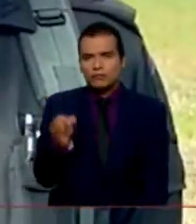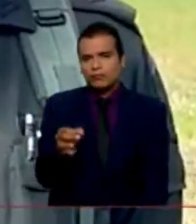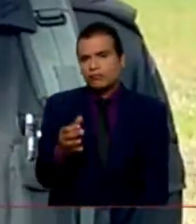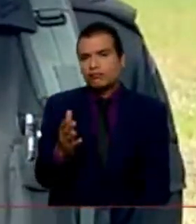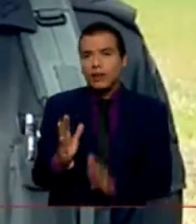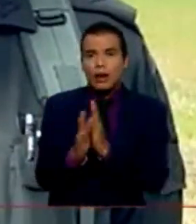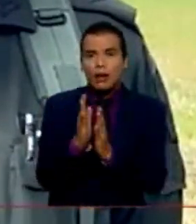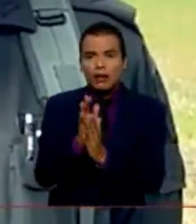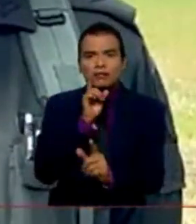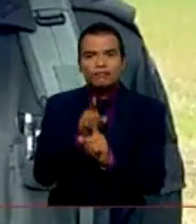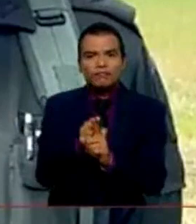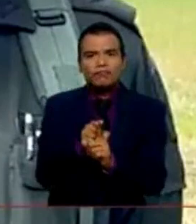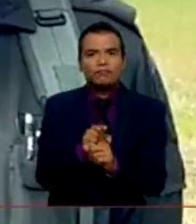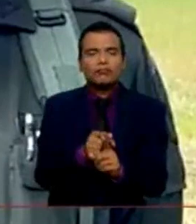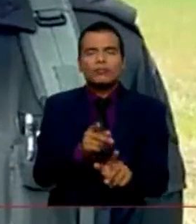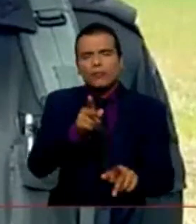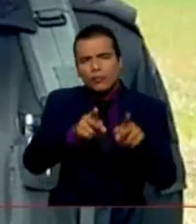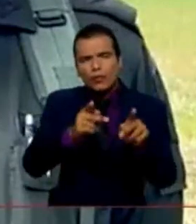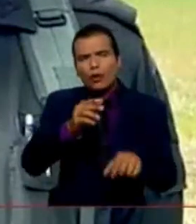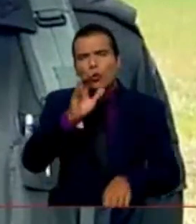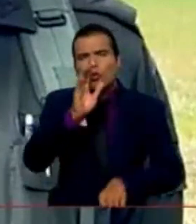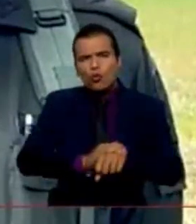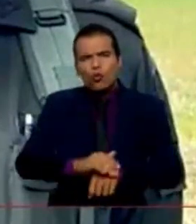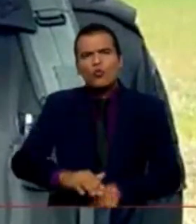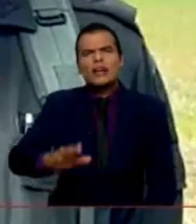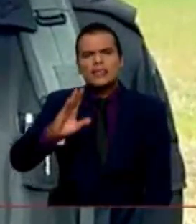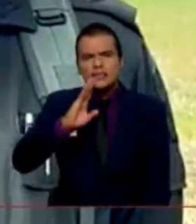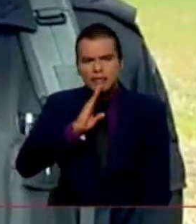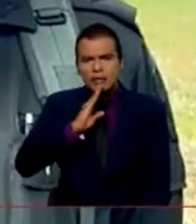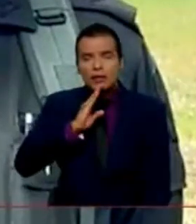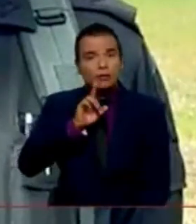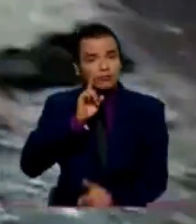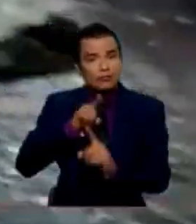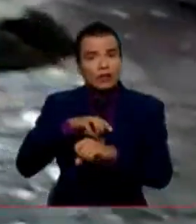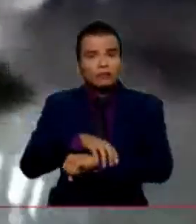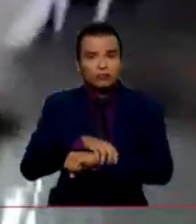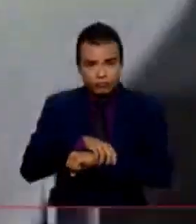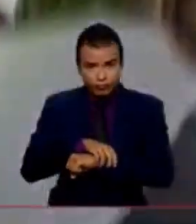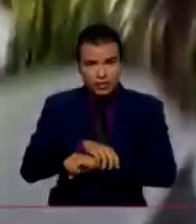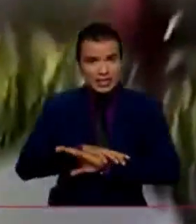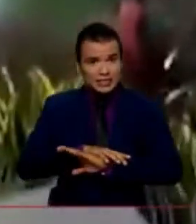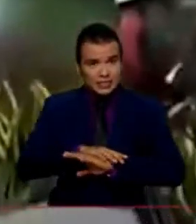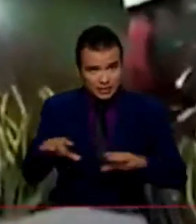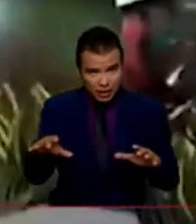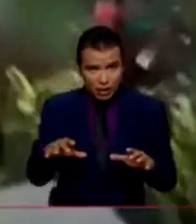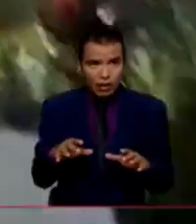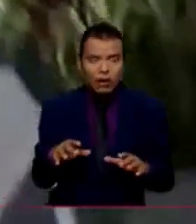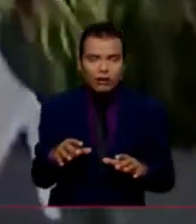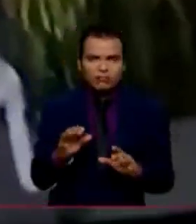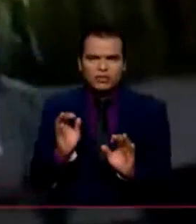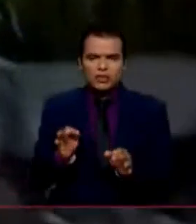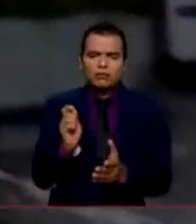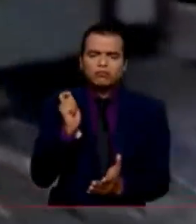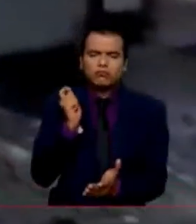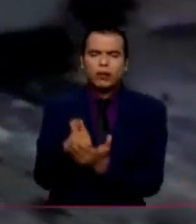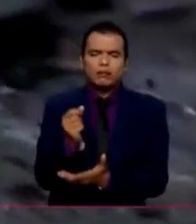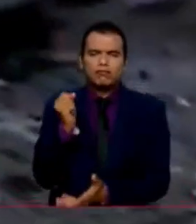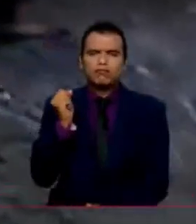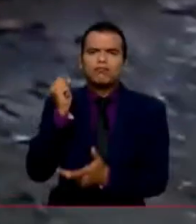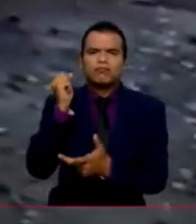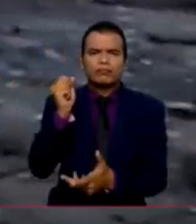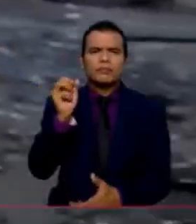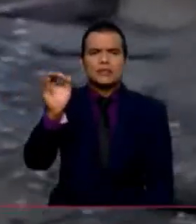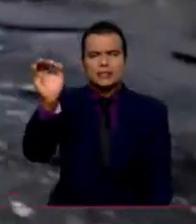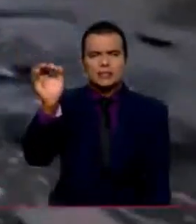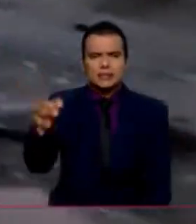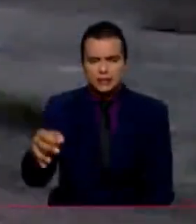nos permita la ubicación, identificación, individualización, judicialización y posible captura de los autores intelectuales, de